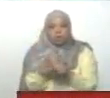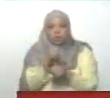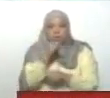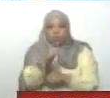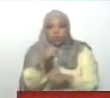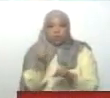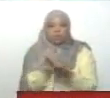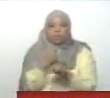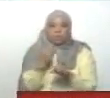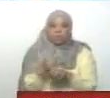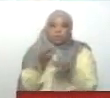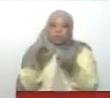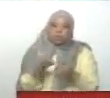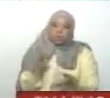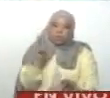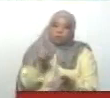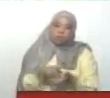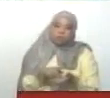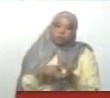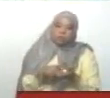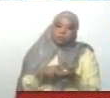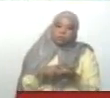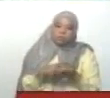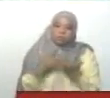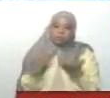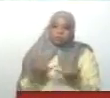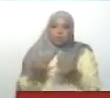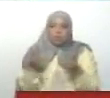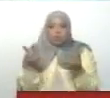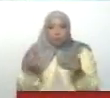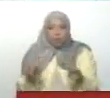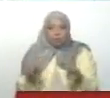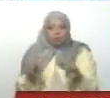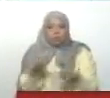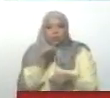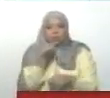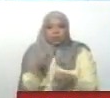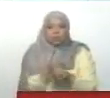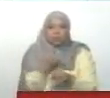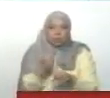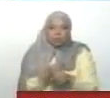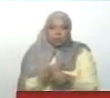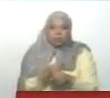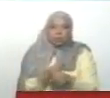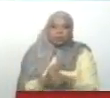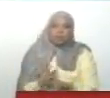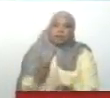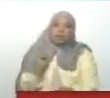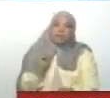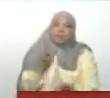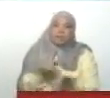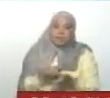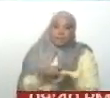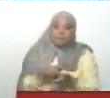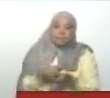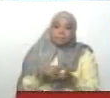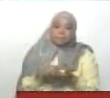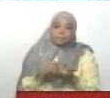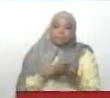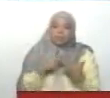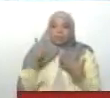¿no? Es una forma que uno participa ahora en las cosas, sí, modernas. Y allí estamos